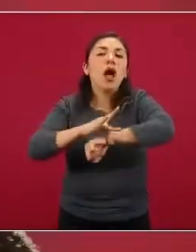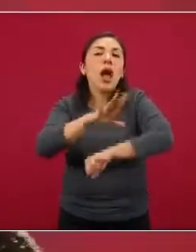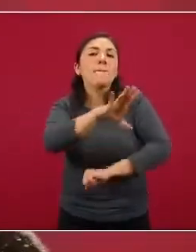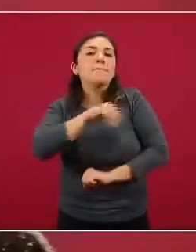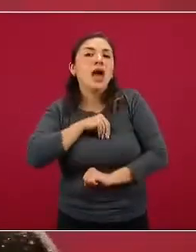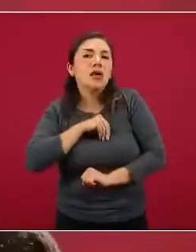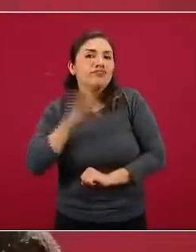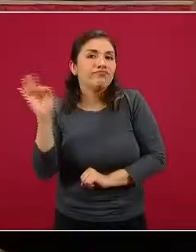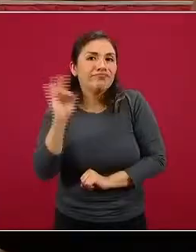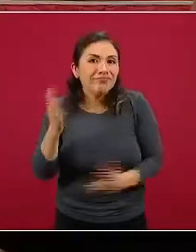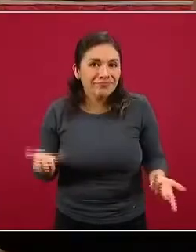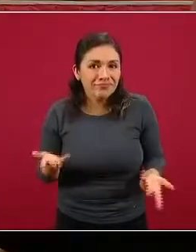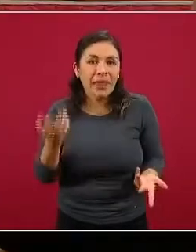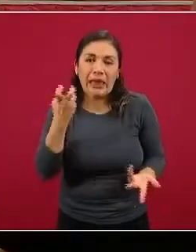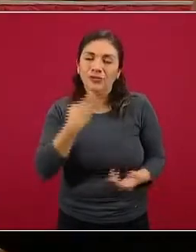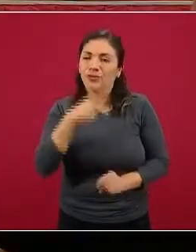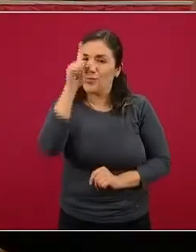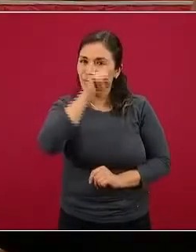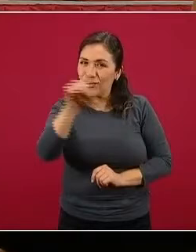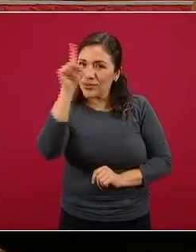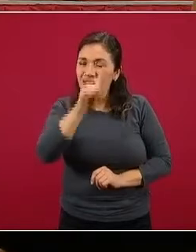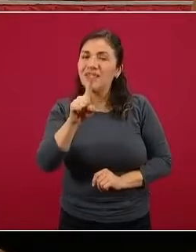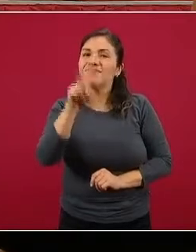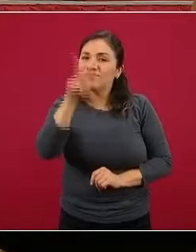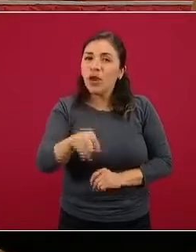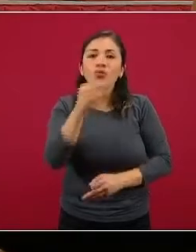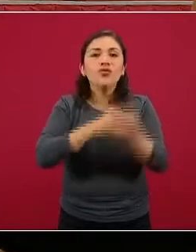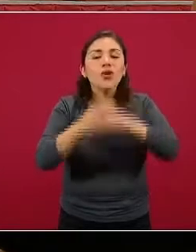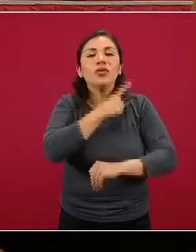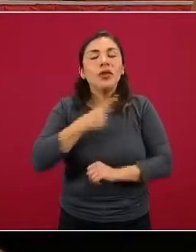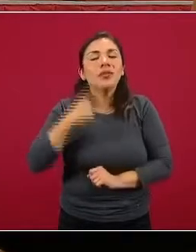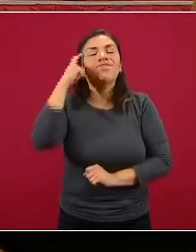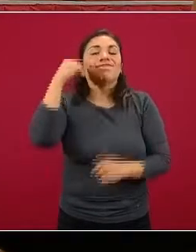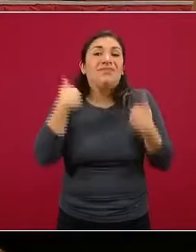contagiar. Entonces recomendamos ampliamente todos